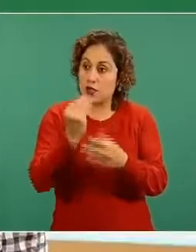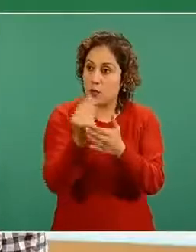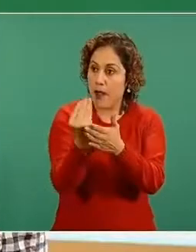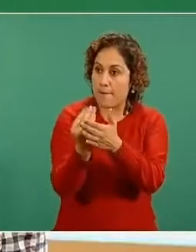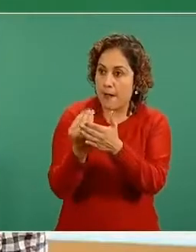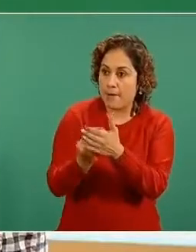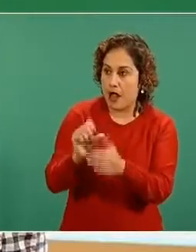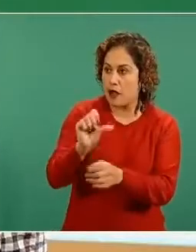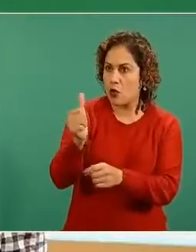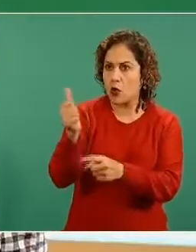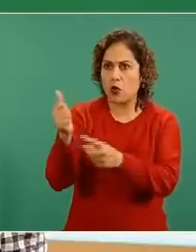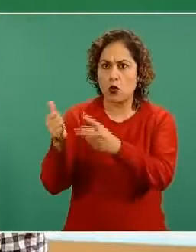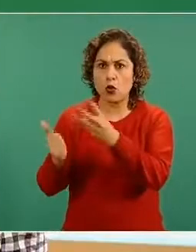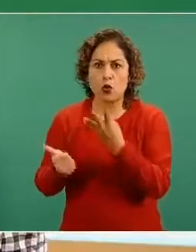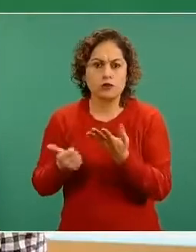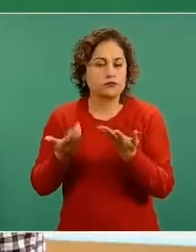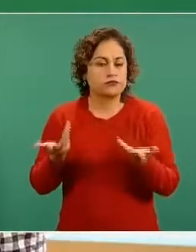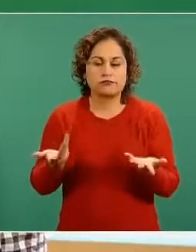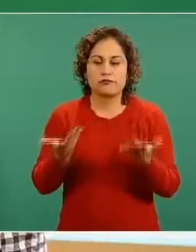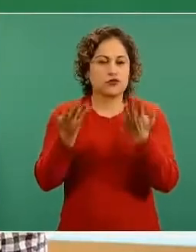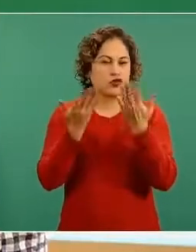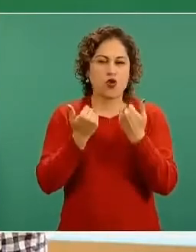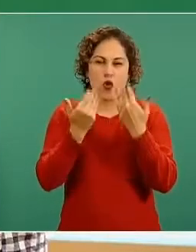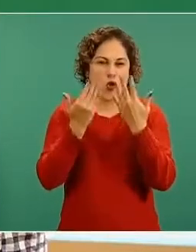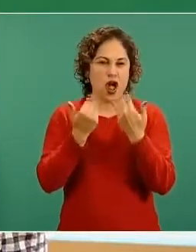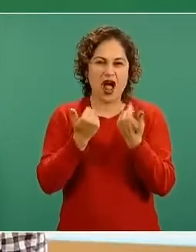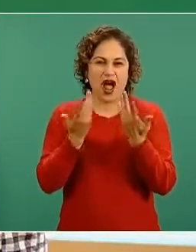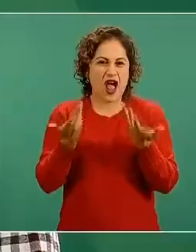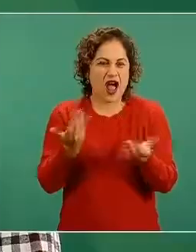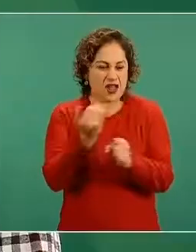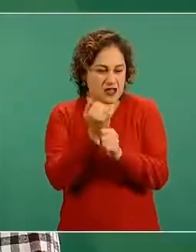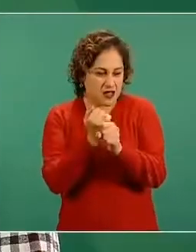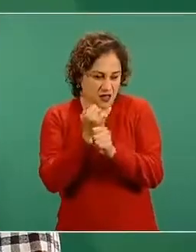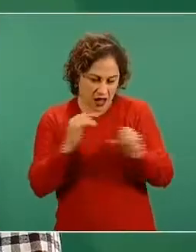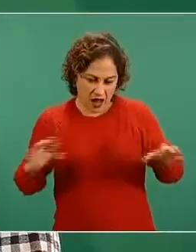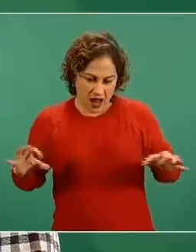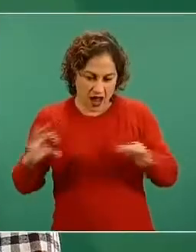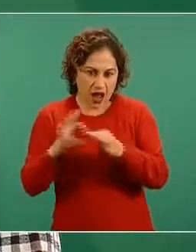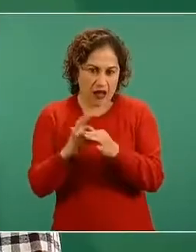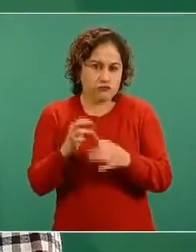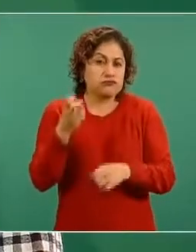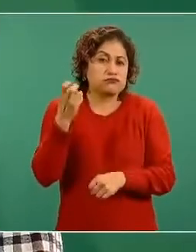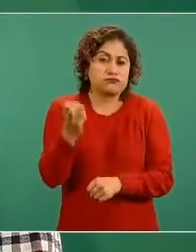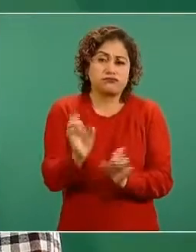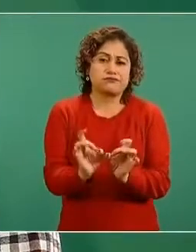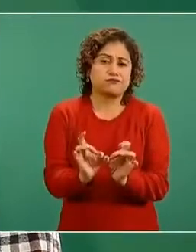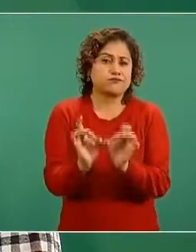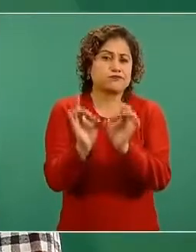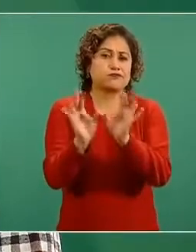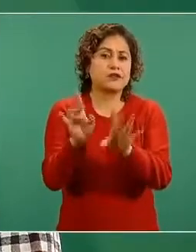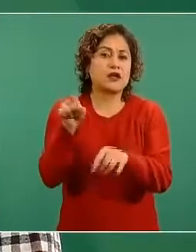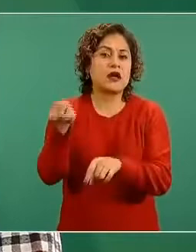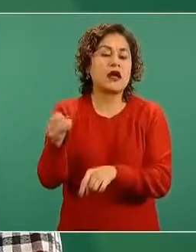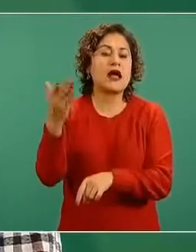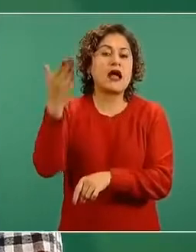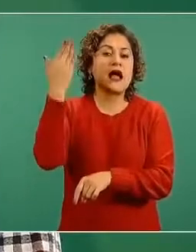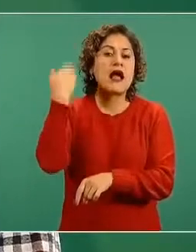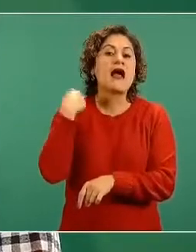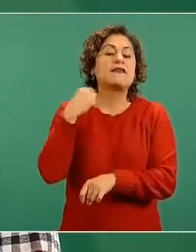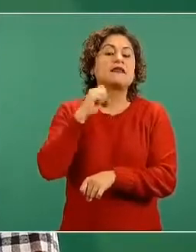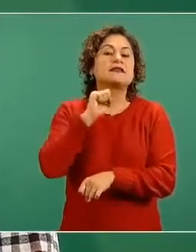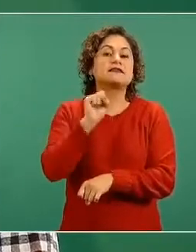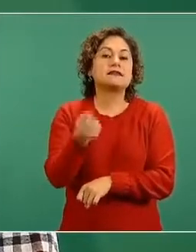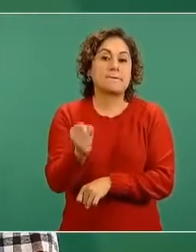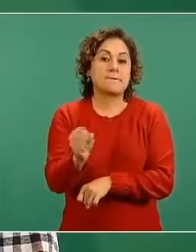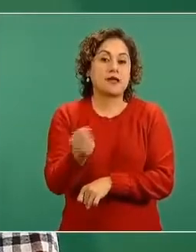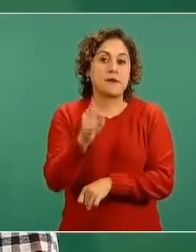relación entre la naturaleza de esta variante. Esto es una variante que apareció o fue documentada en septiembre en el Reino Unido,